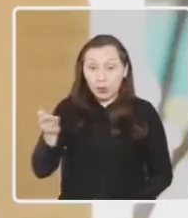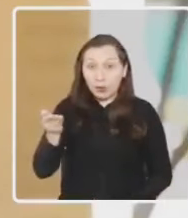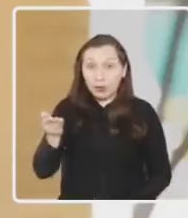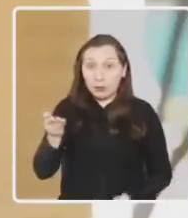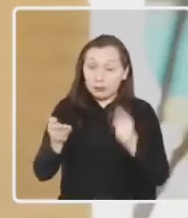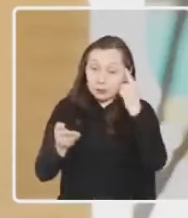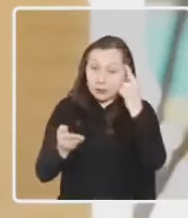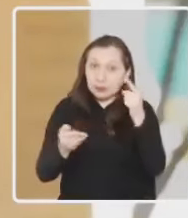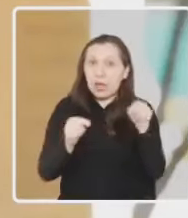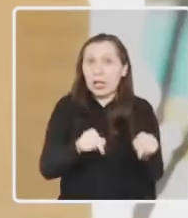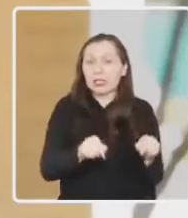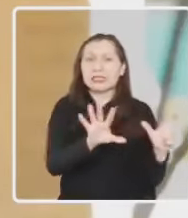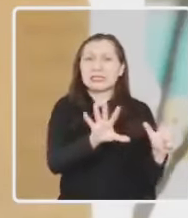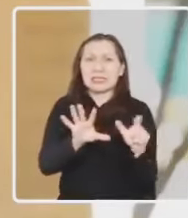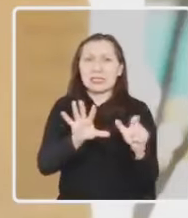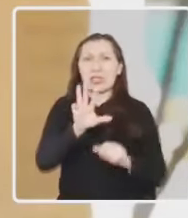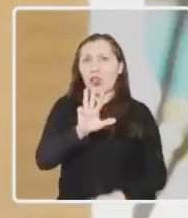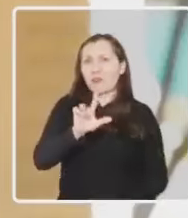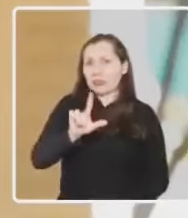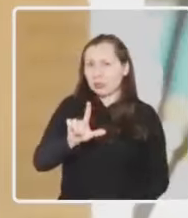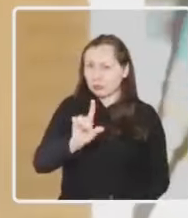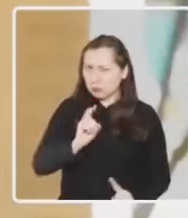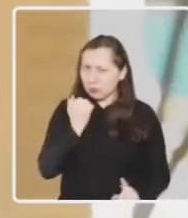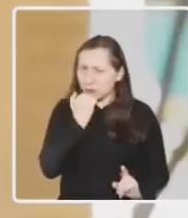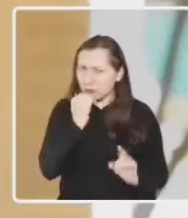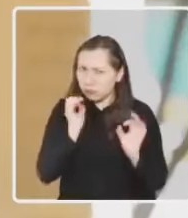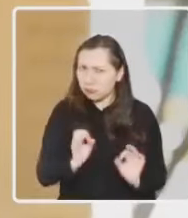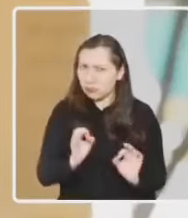chicas, son aquí 797, si no me equivoco.